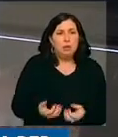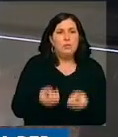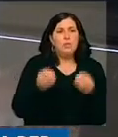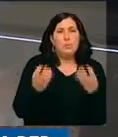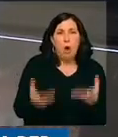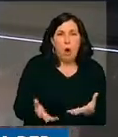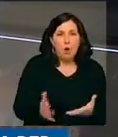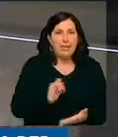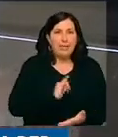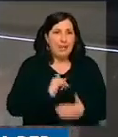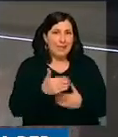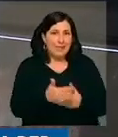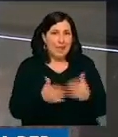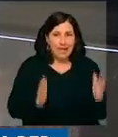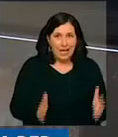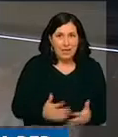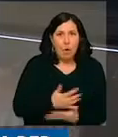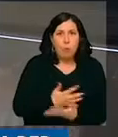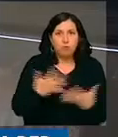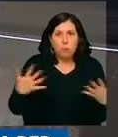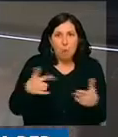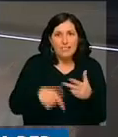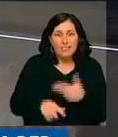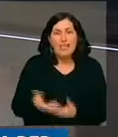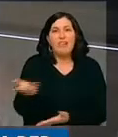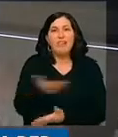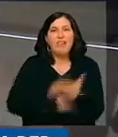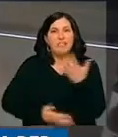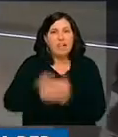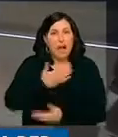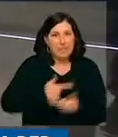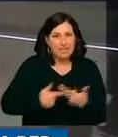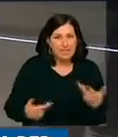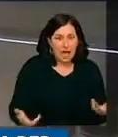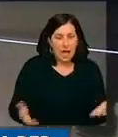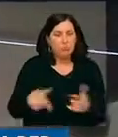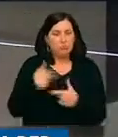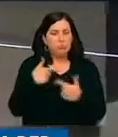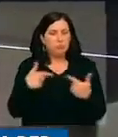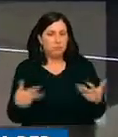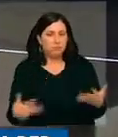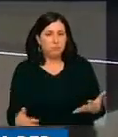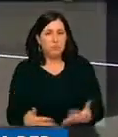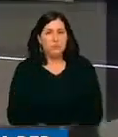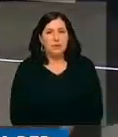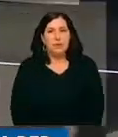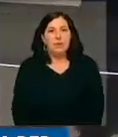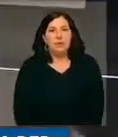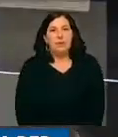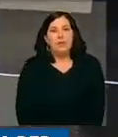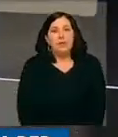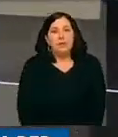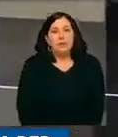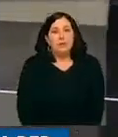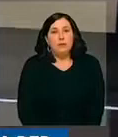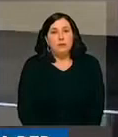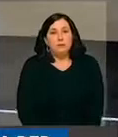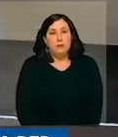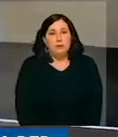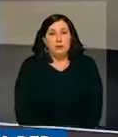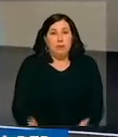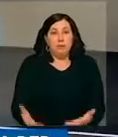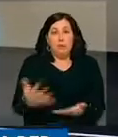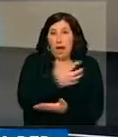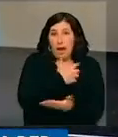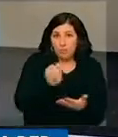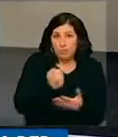de género, por obesidad, por discapacidad y otro montón de motivos. Al mismo tiempo, estos abusos en